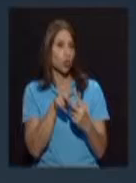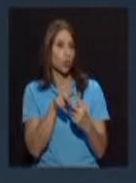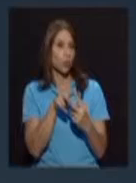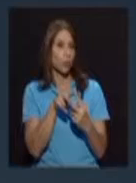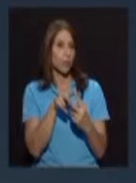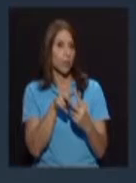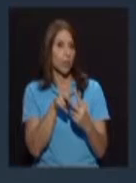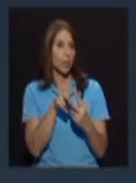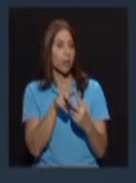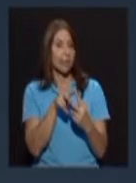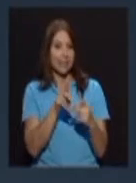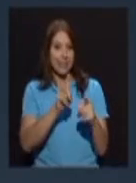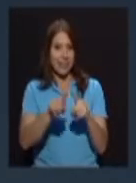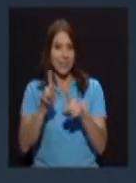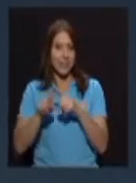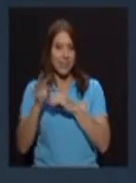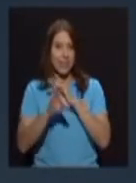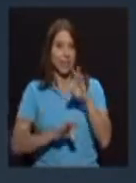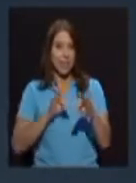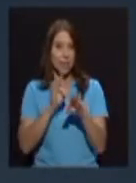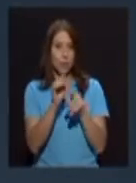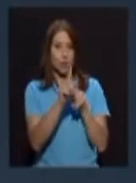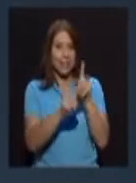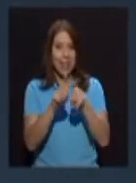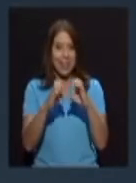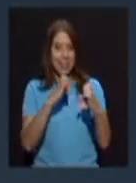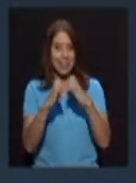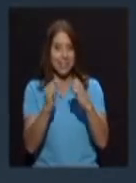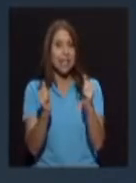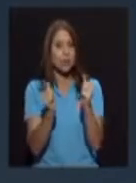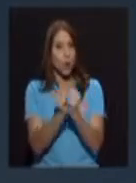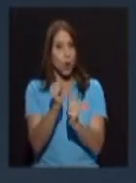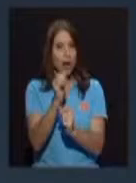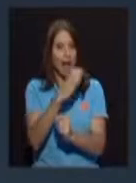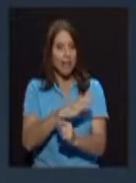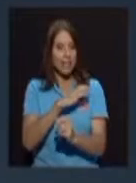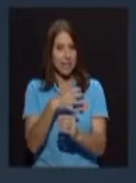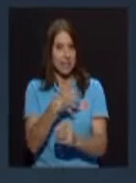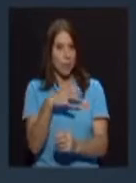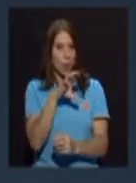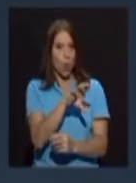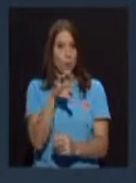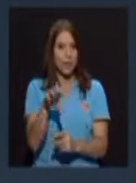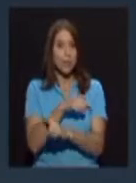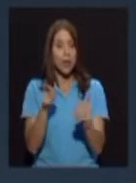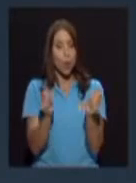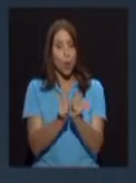oleadas de entrevistas con características propias cada una de ellas, pero con un tema de